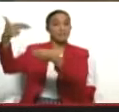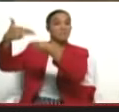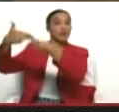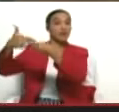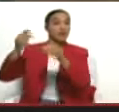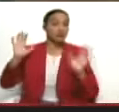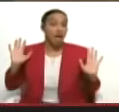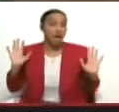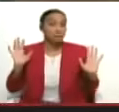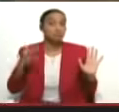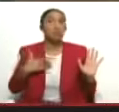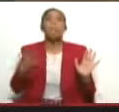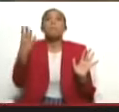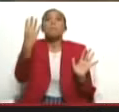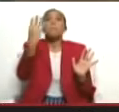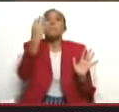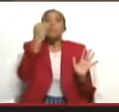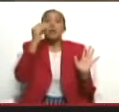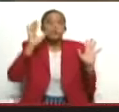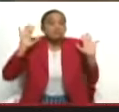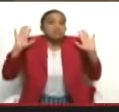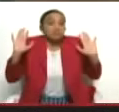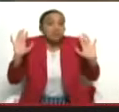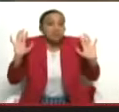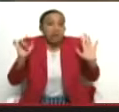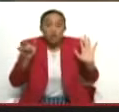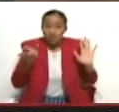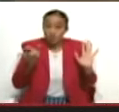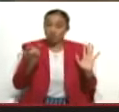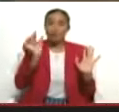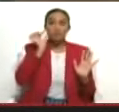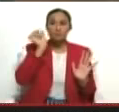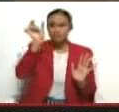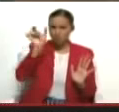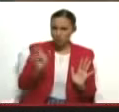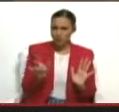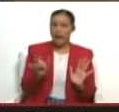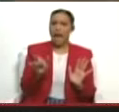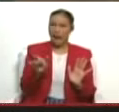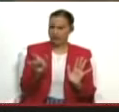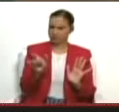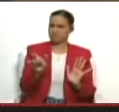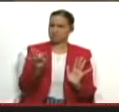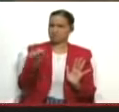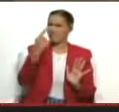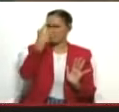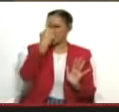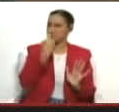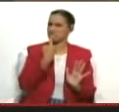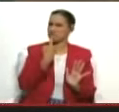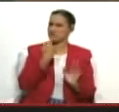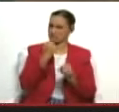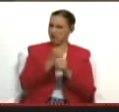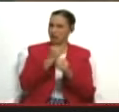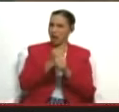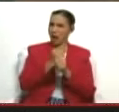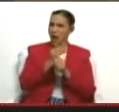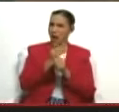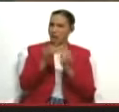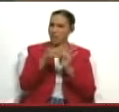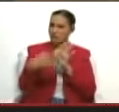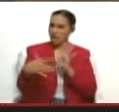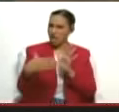enterando que un activista de derechos humanos y de una llamada ong tiene que tener